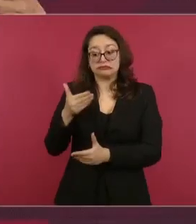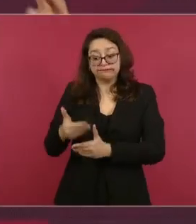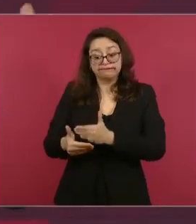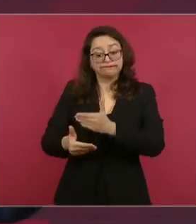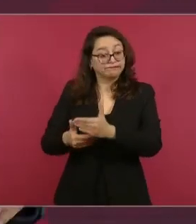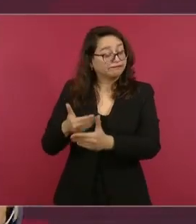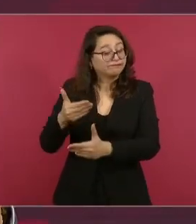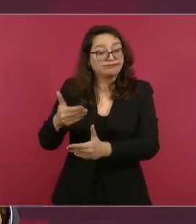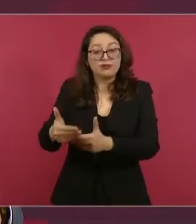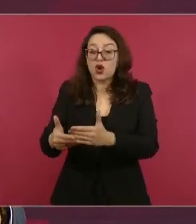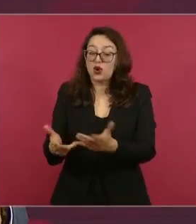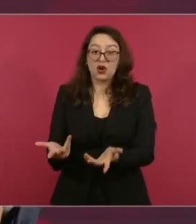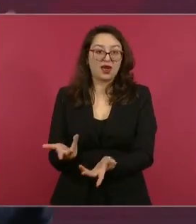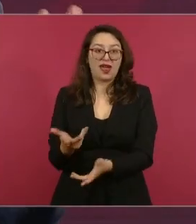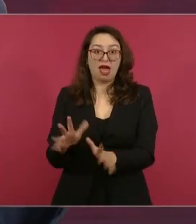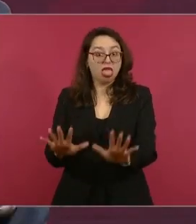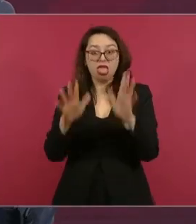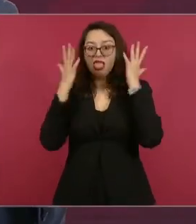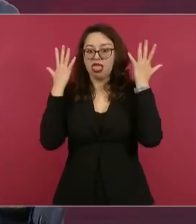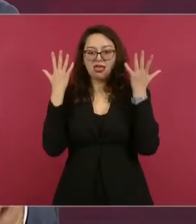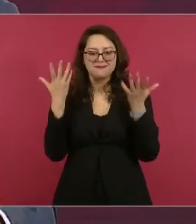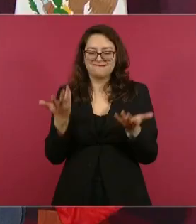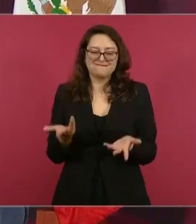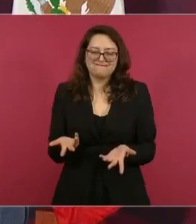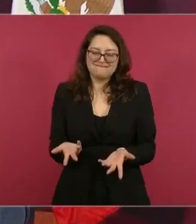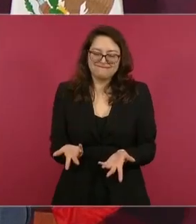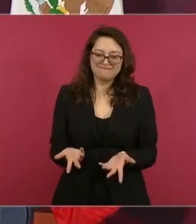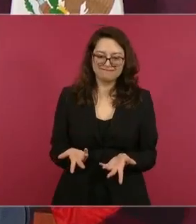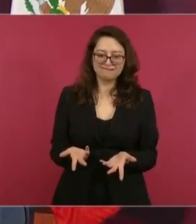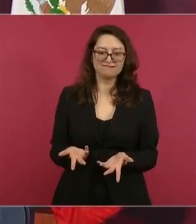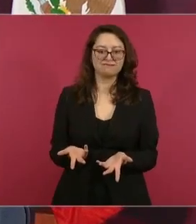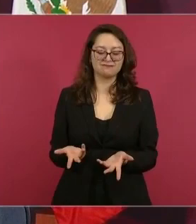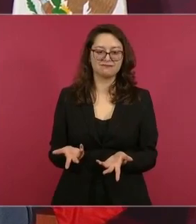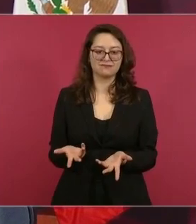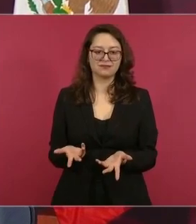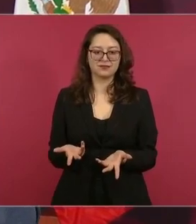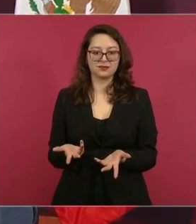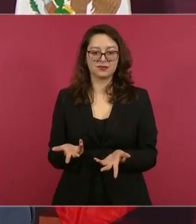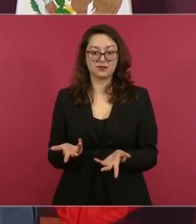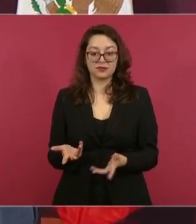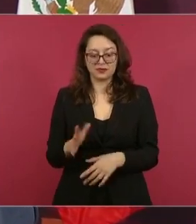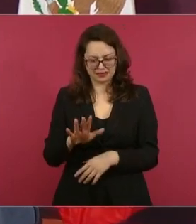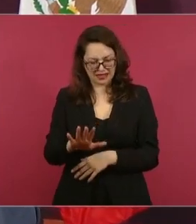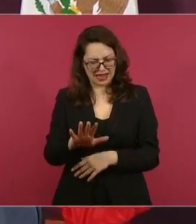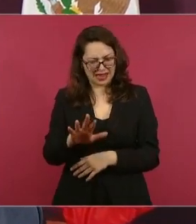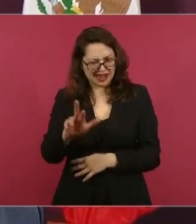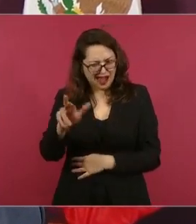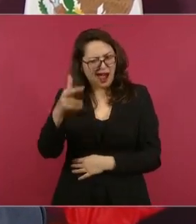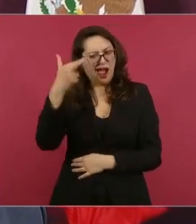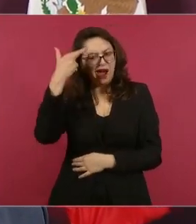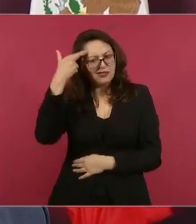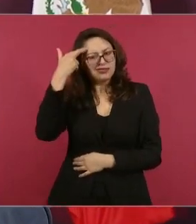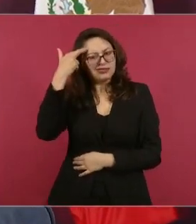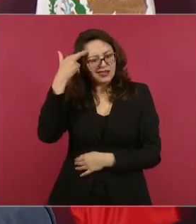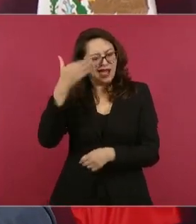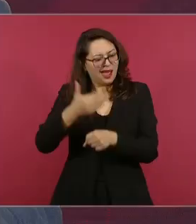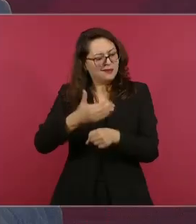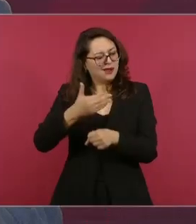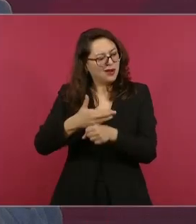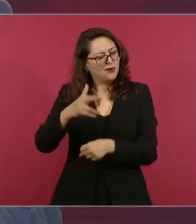capacidad operativa, ¿saben quién manejaba el Fonden?